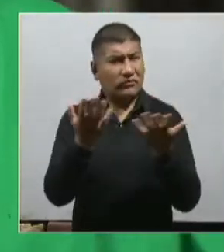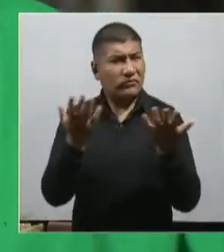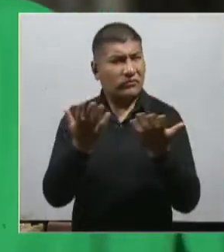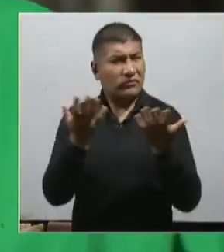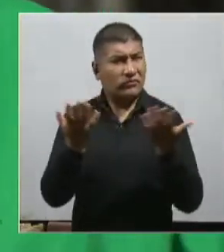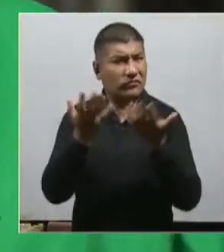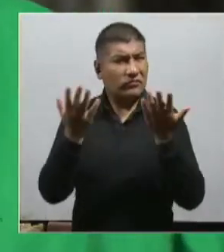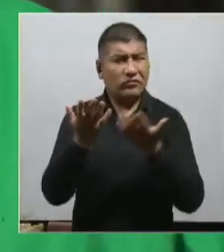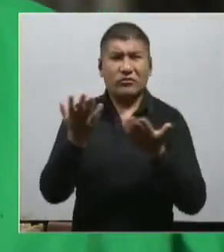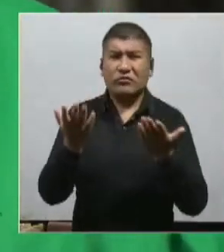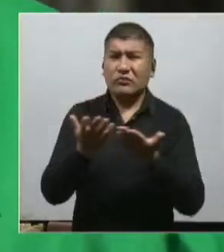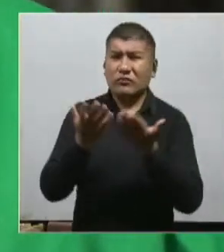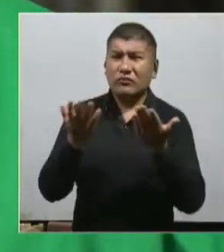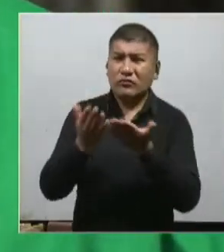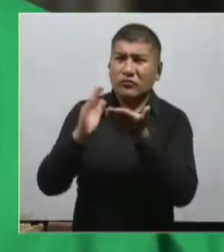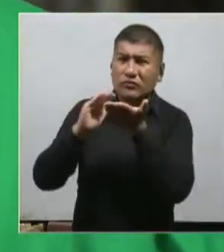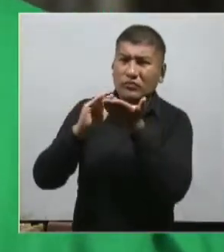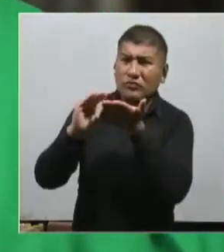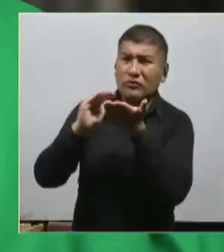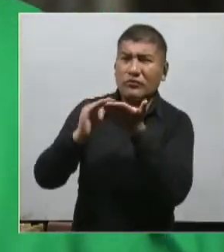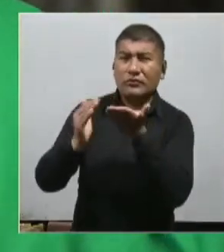está la compasión?